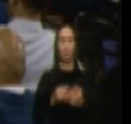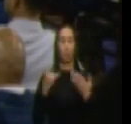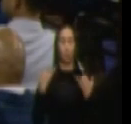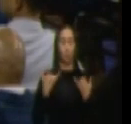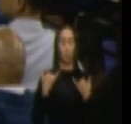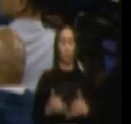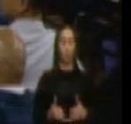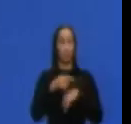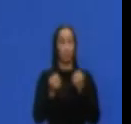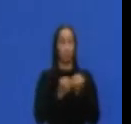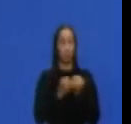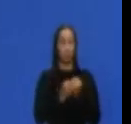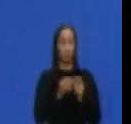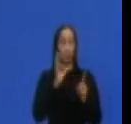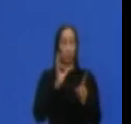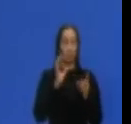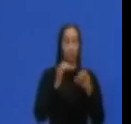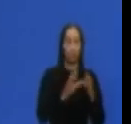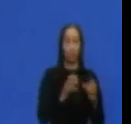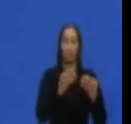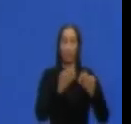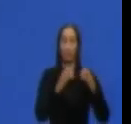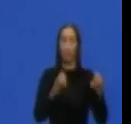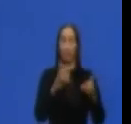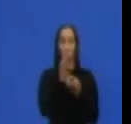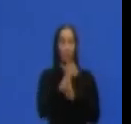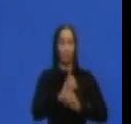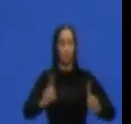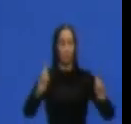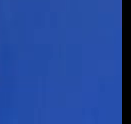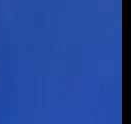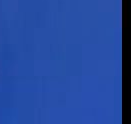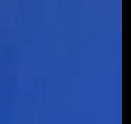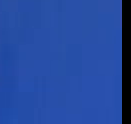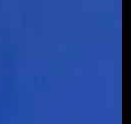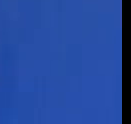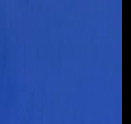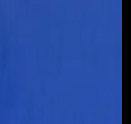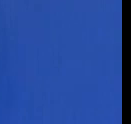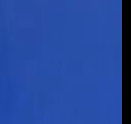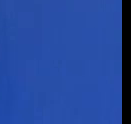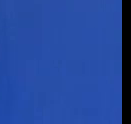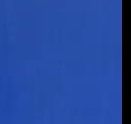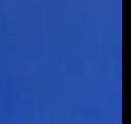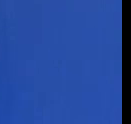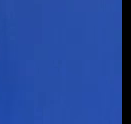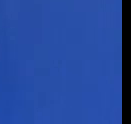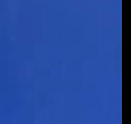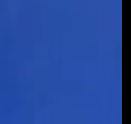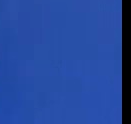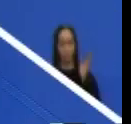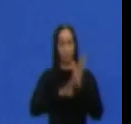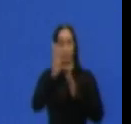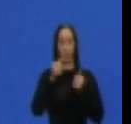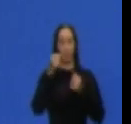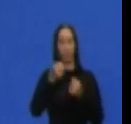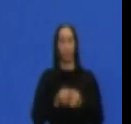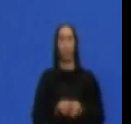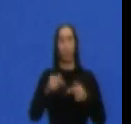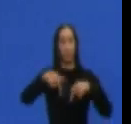abinader En nombre del gobierno dominicano manifestó su apoyo al recién electo presidente de Guatemala César Bernardo Arévalo